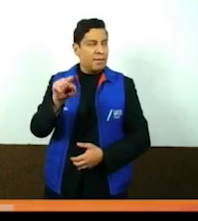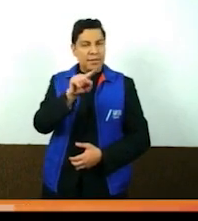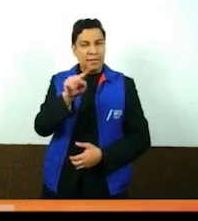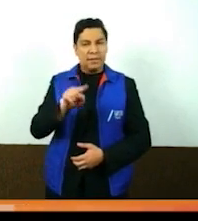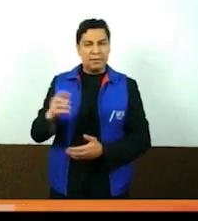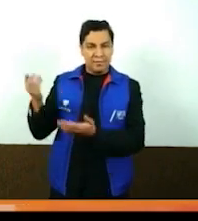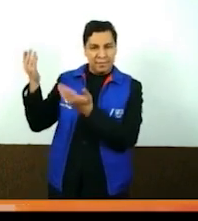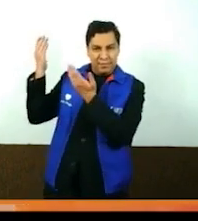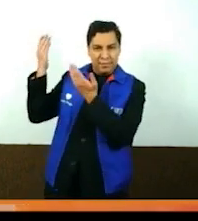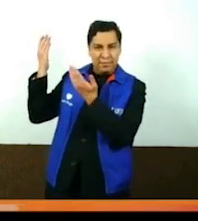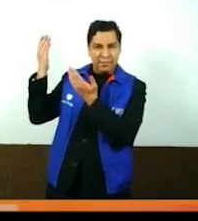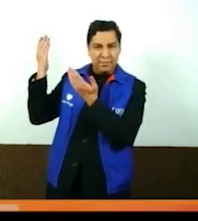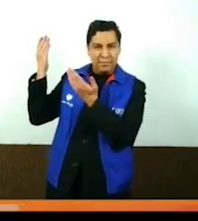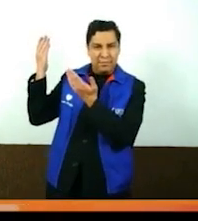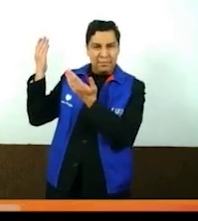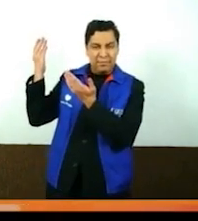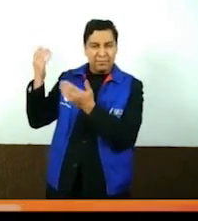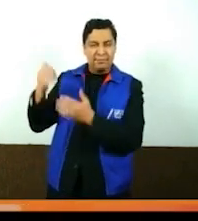Beatriz Sánchez.